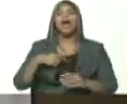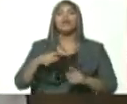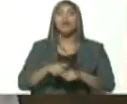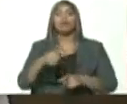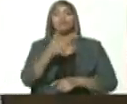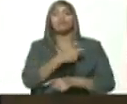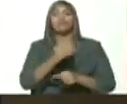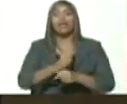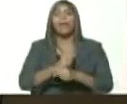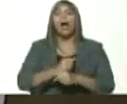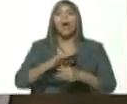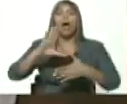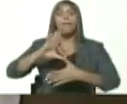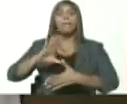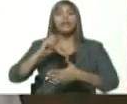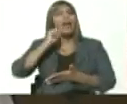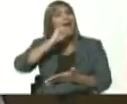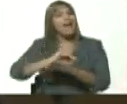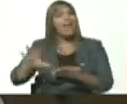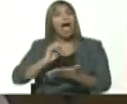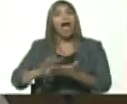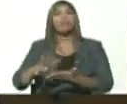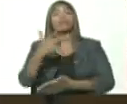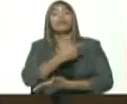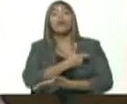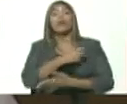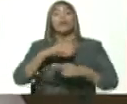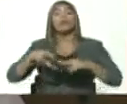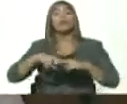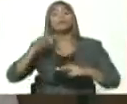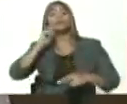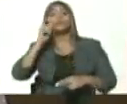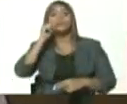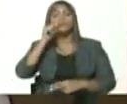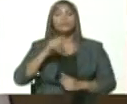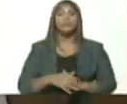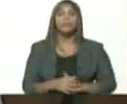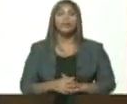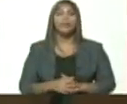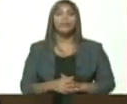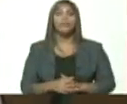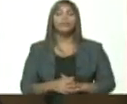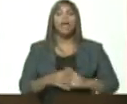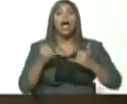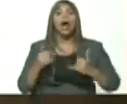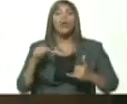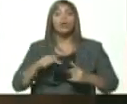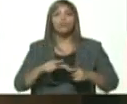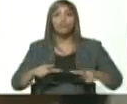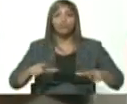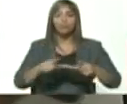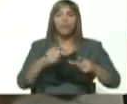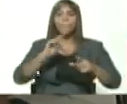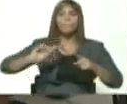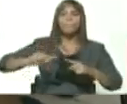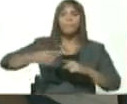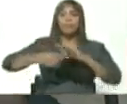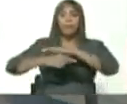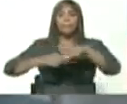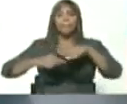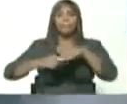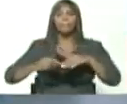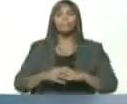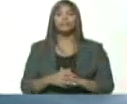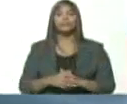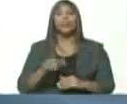gratuita estamos vacunando a nuestras niñas y a nuestros niños. Justamente estamos en la primera planta, en donde, por cierto, gracias